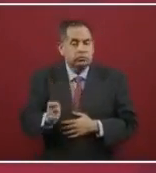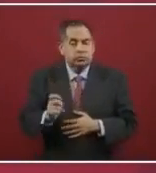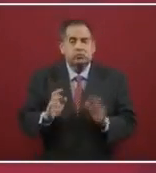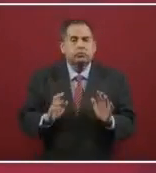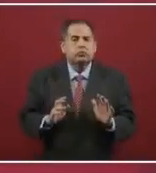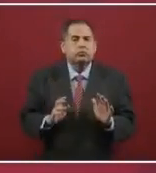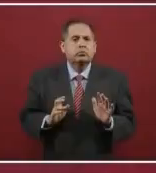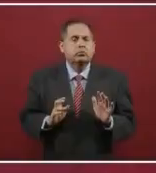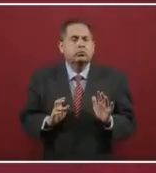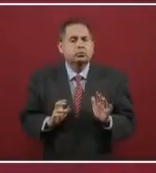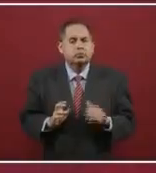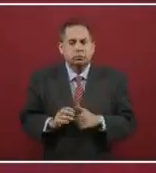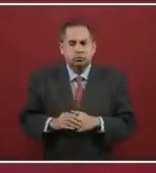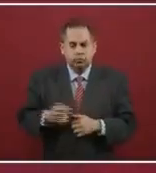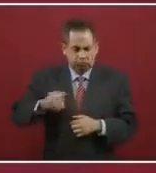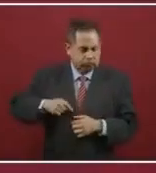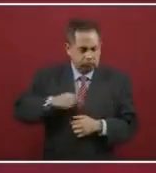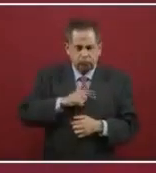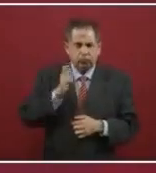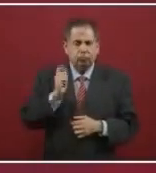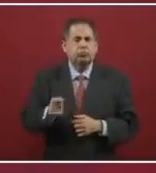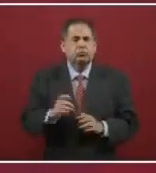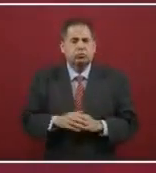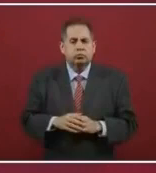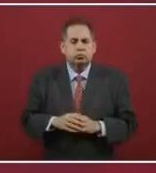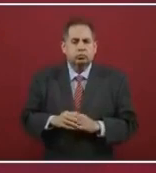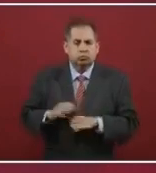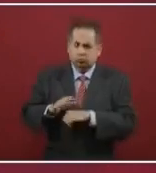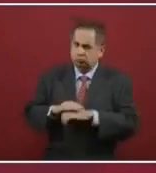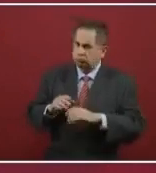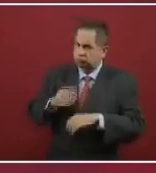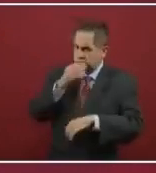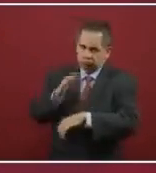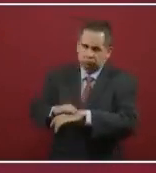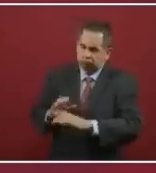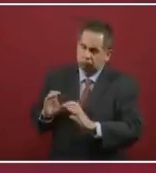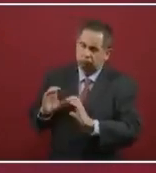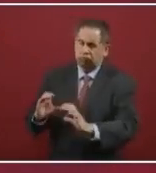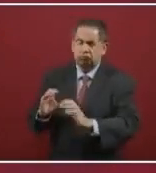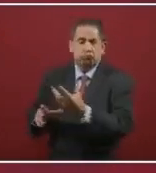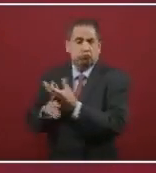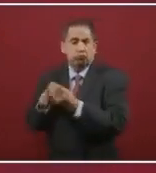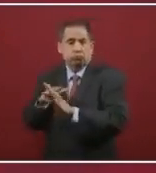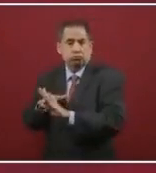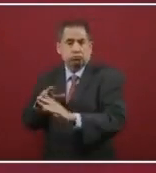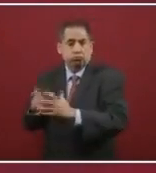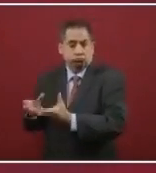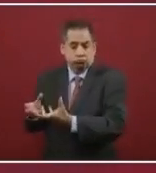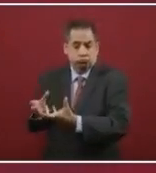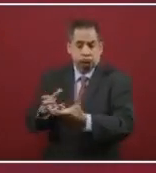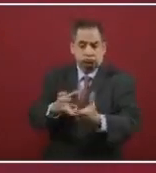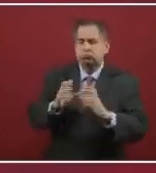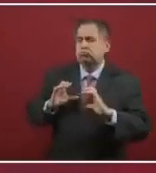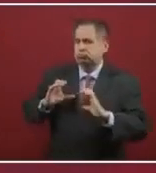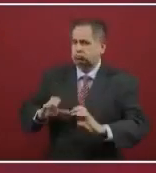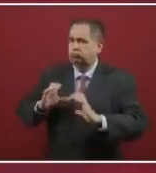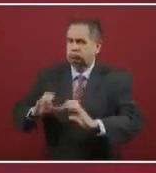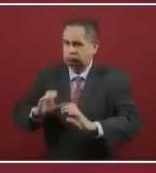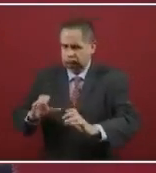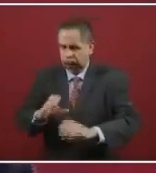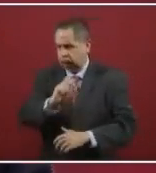es que se cuide a los migrantes.